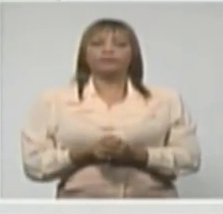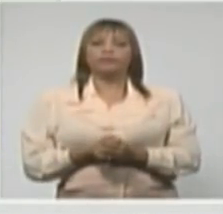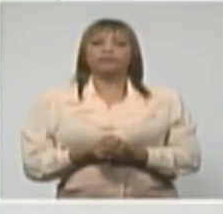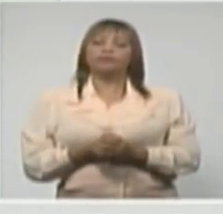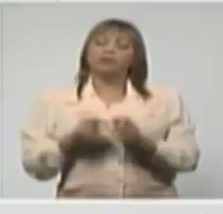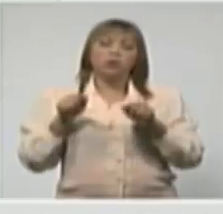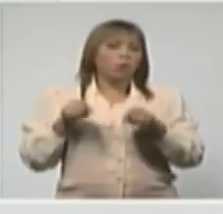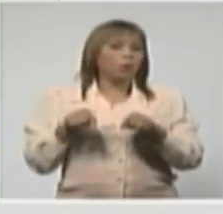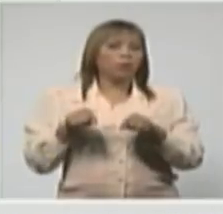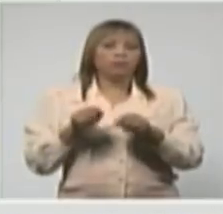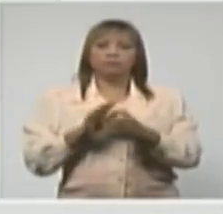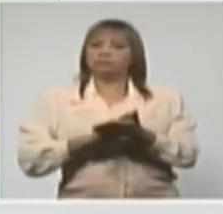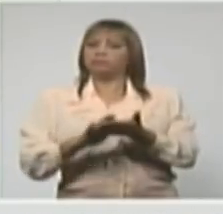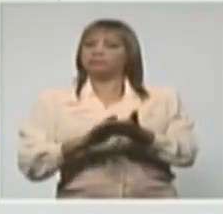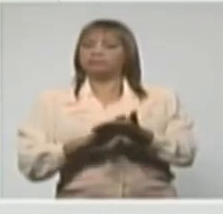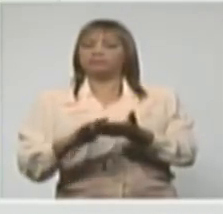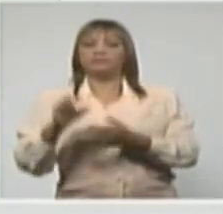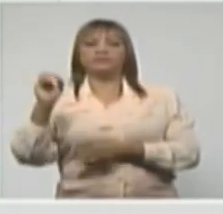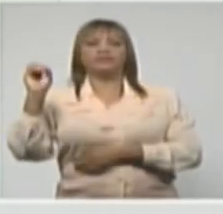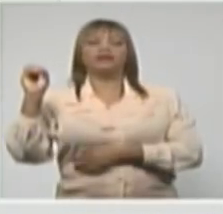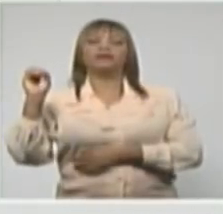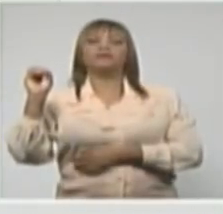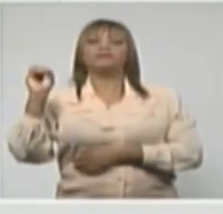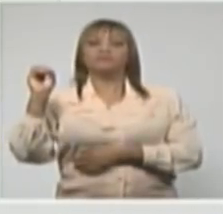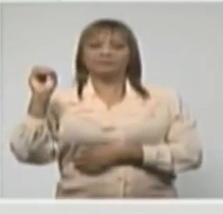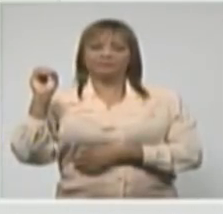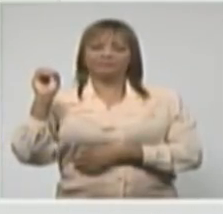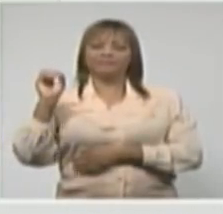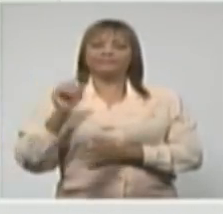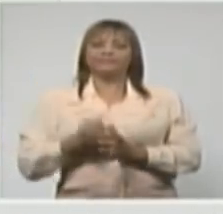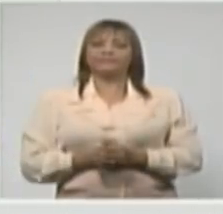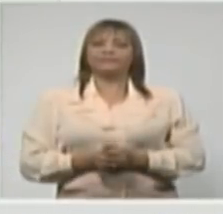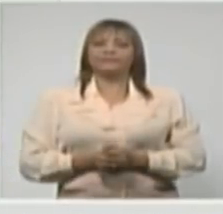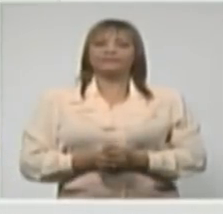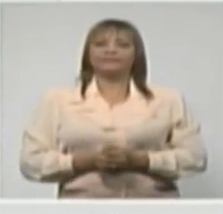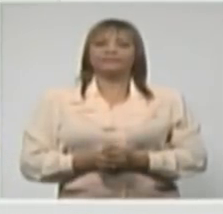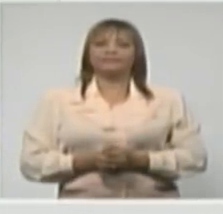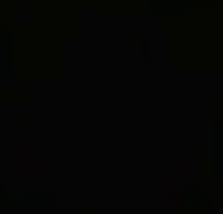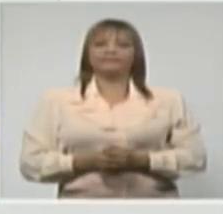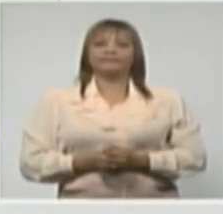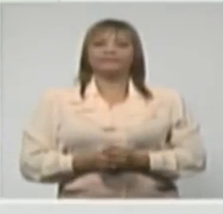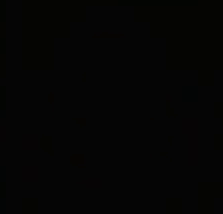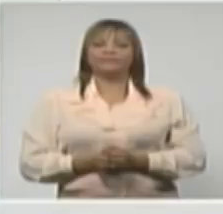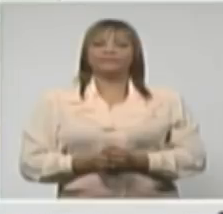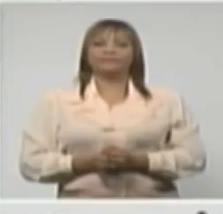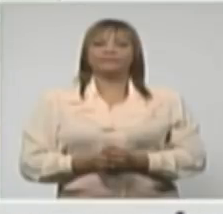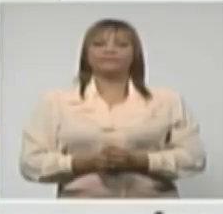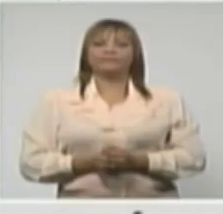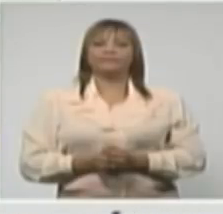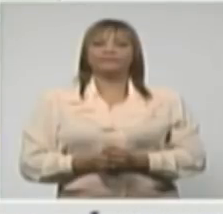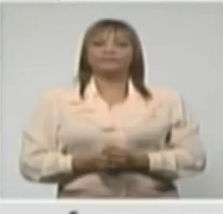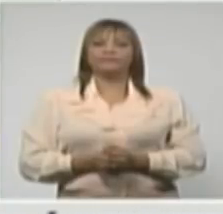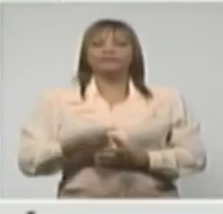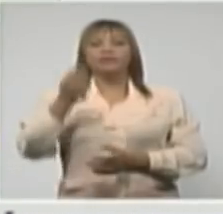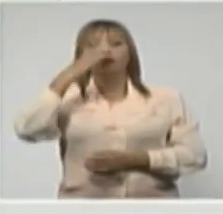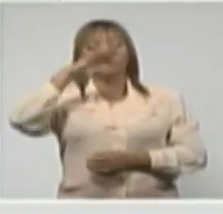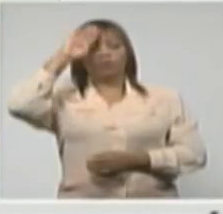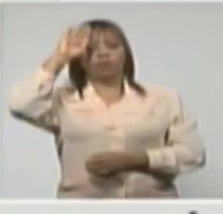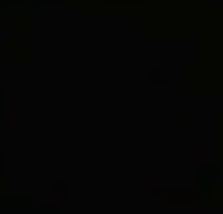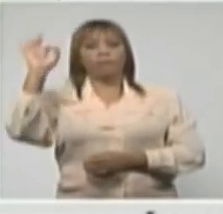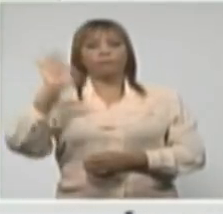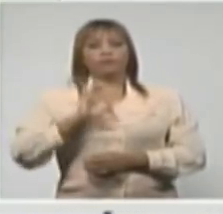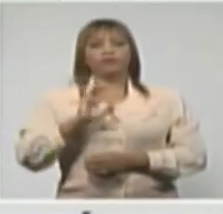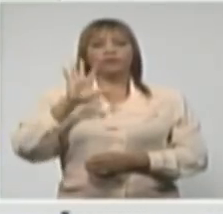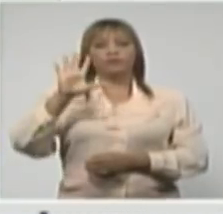pues no tiene ninguno diagnosticado. Cuba, con una tasa de 5,72